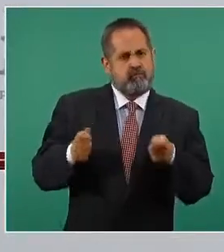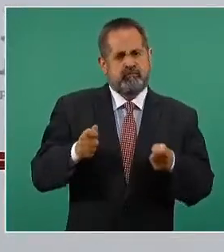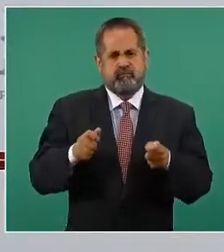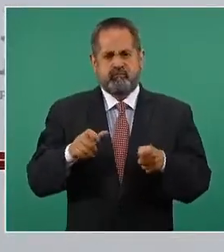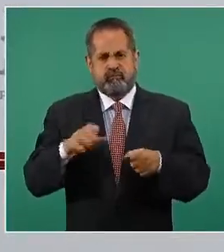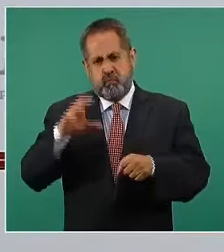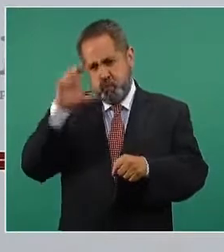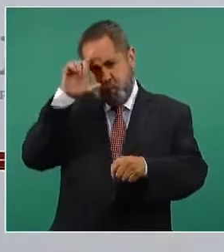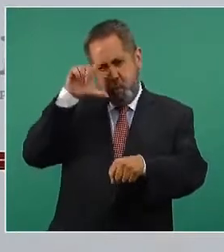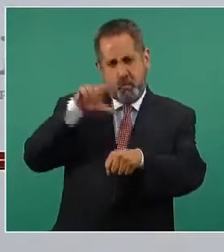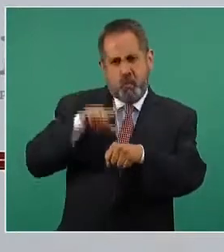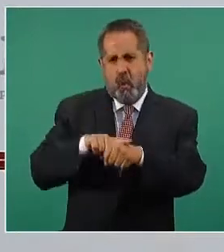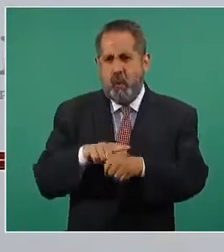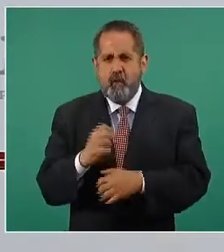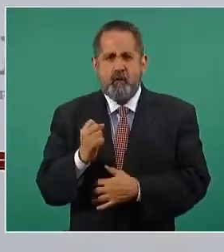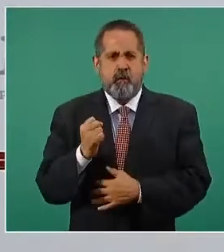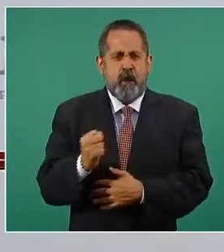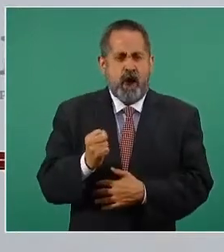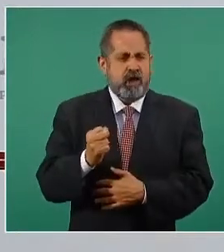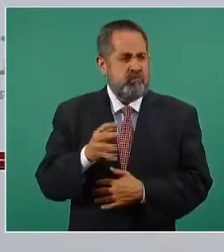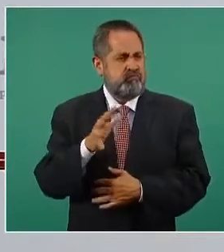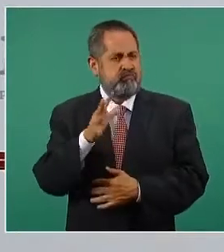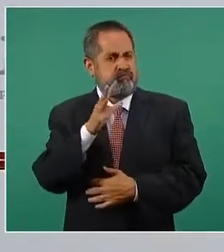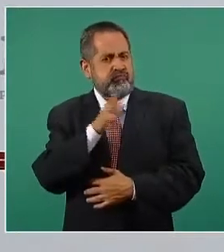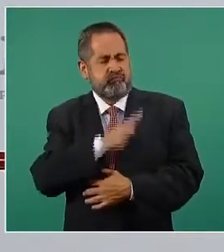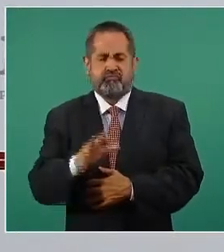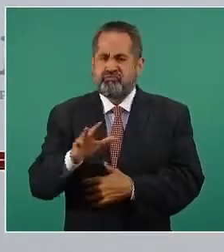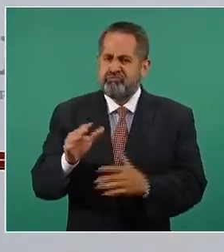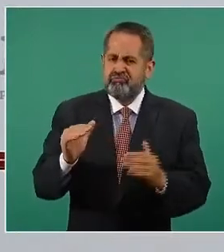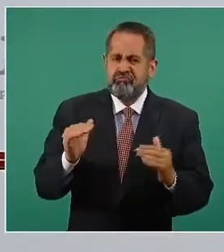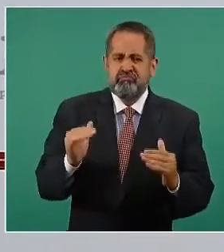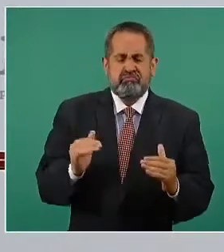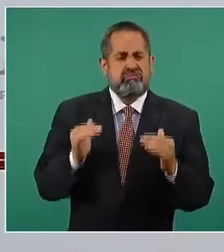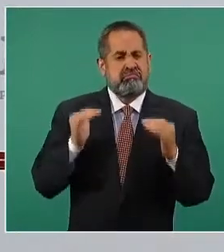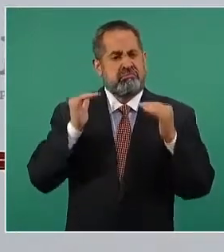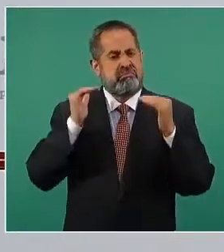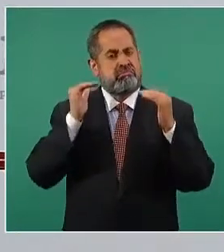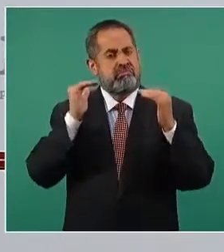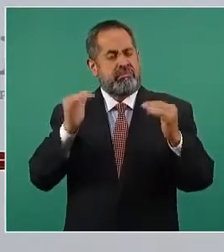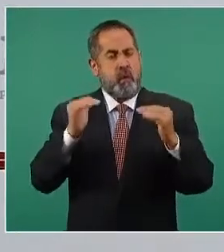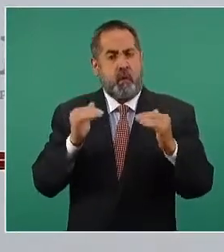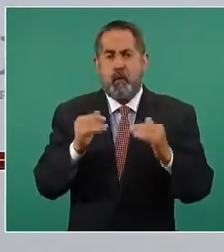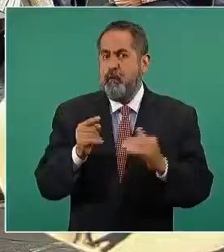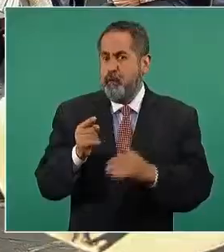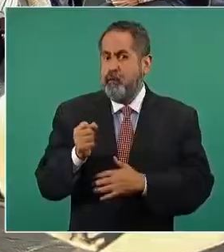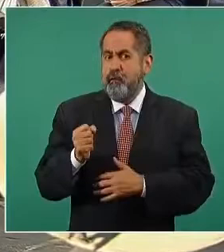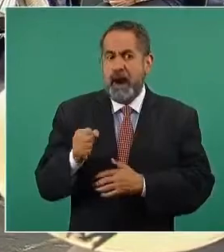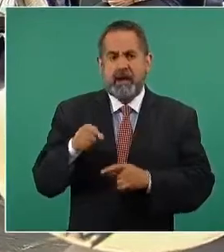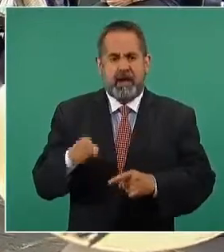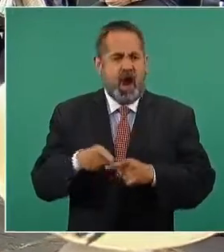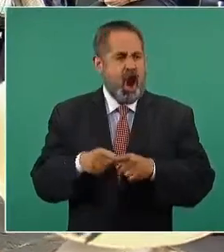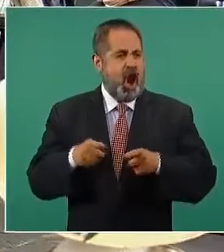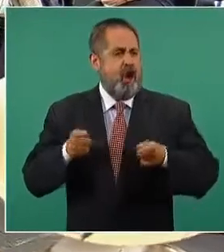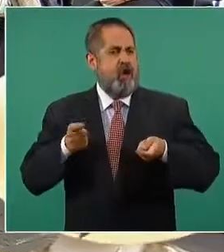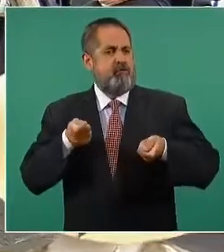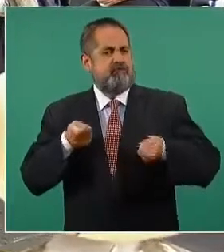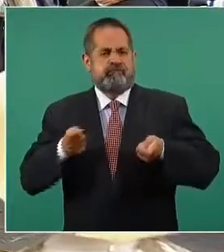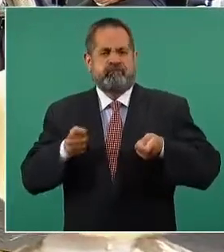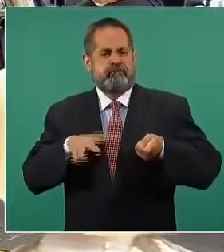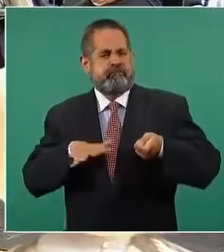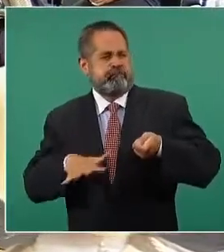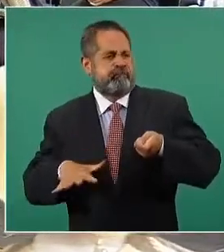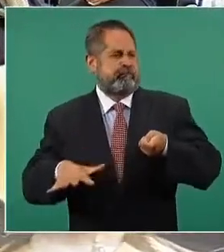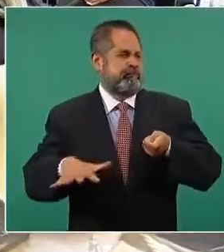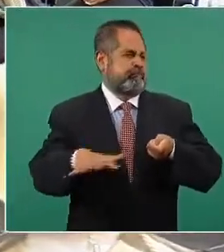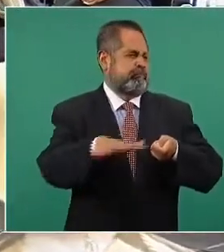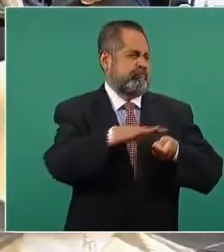una cultura sobresaliente y una potencia que dominó todo